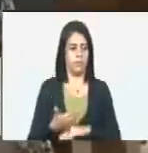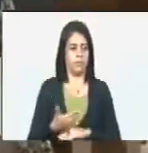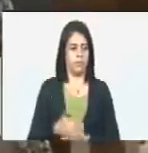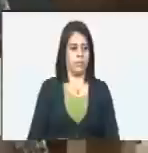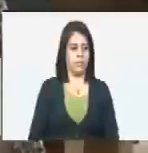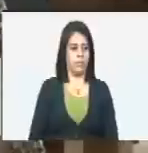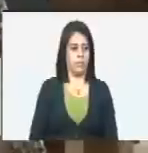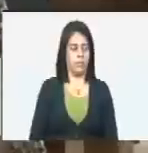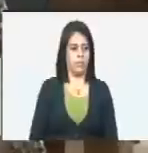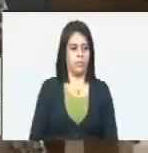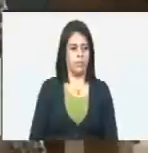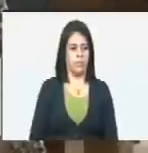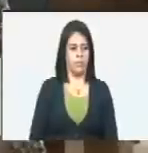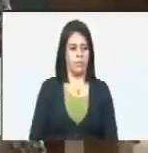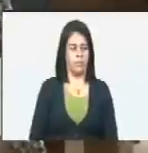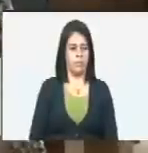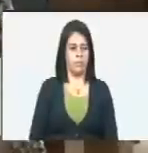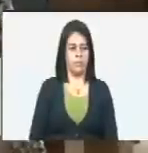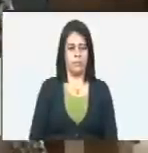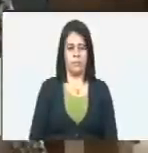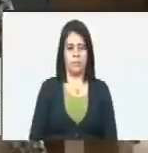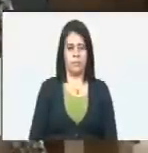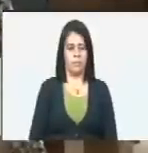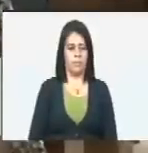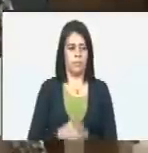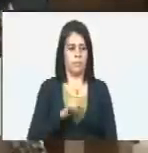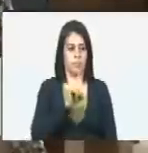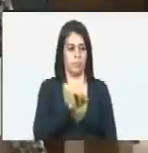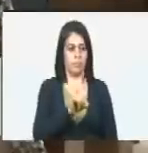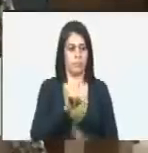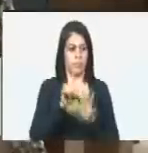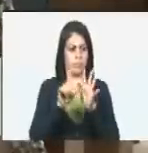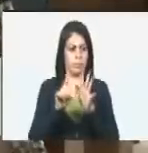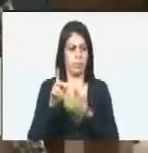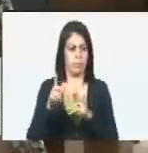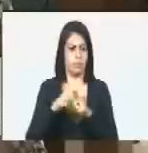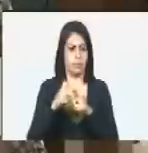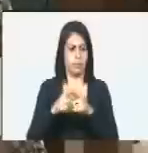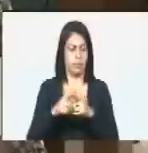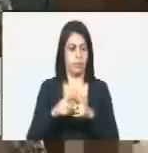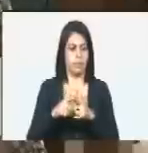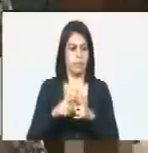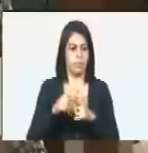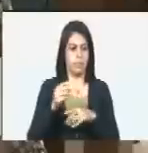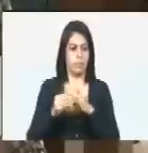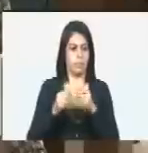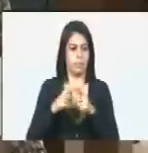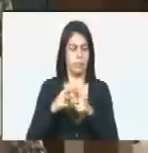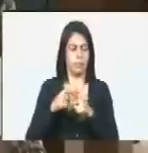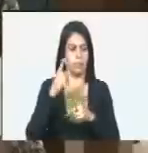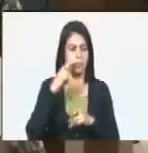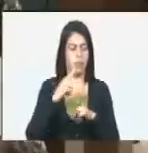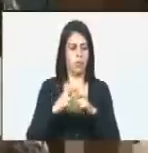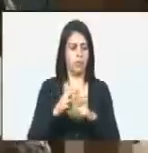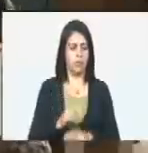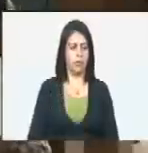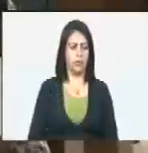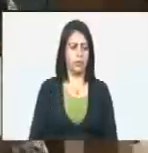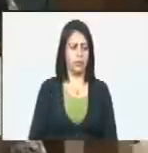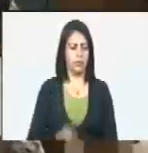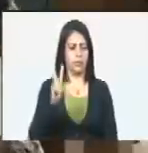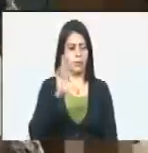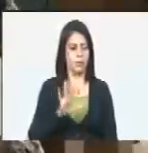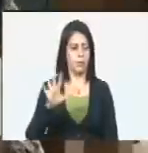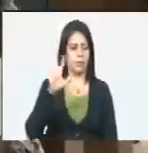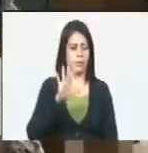patria, casi 160 mil kilómetros cuadrados que fueron despojados a Venezuela